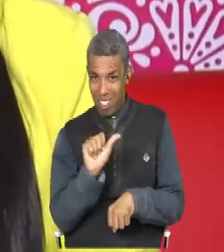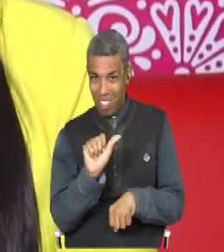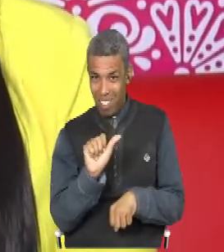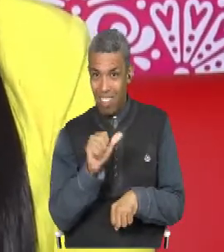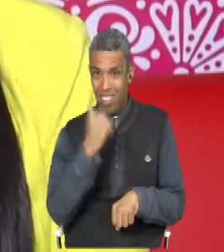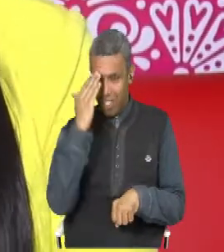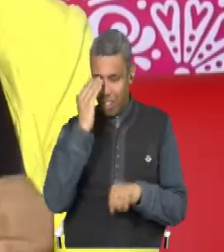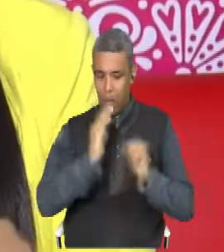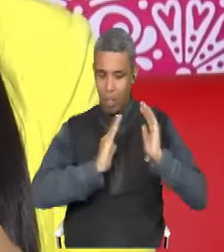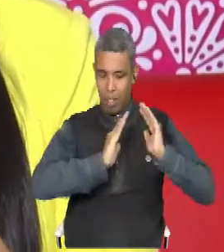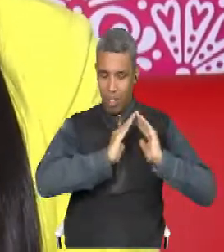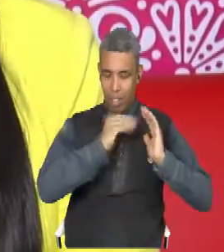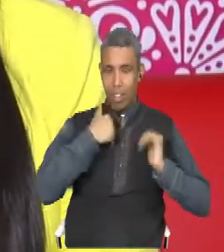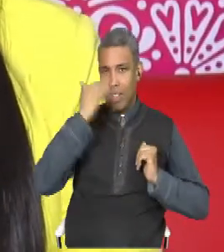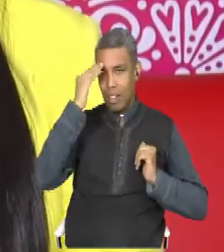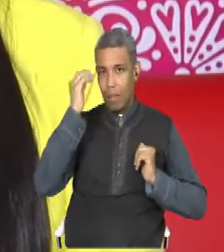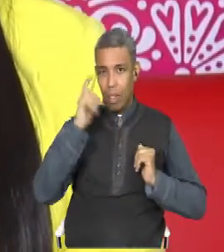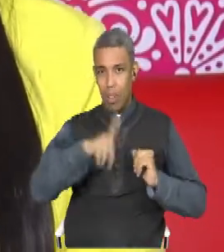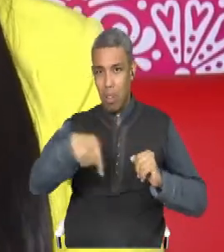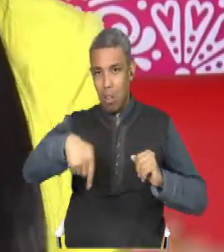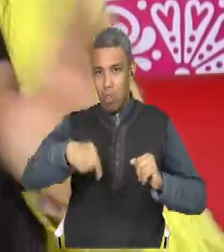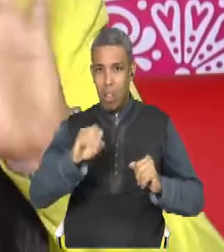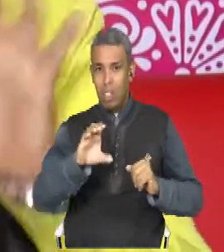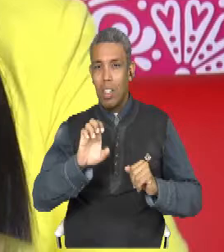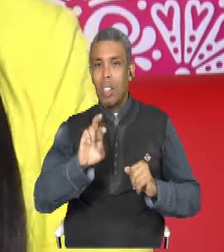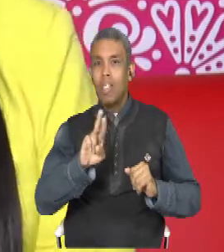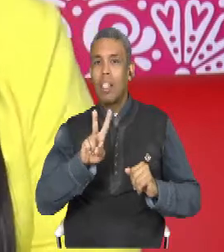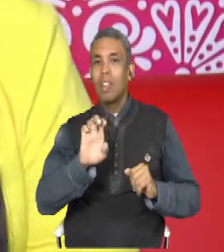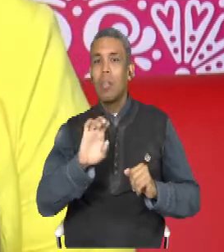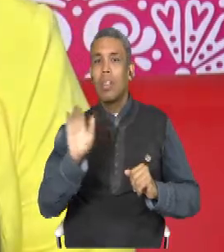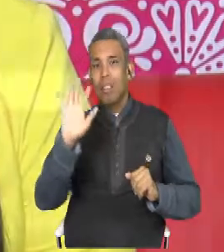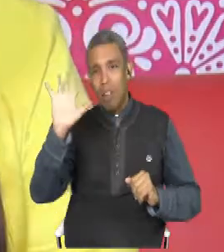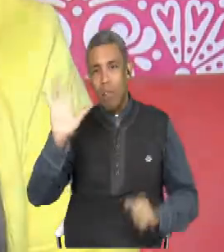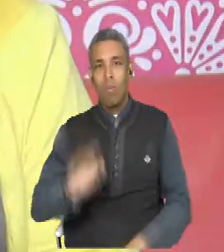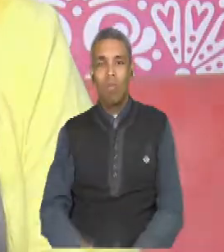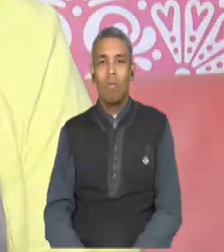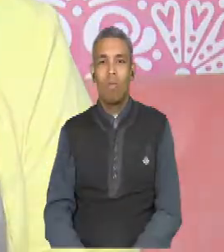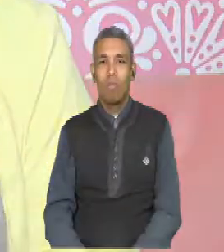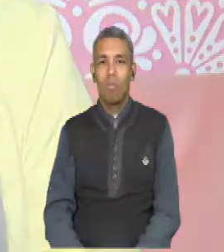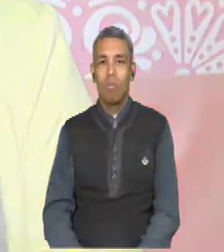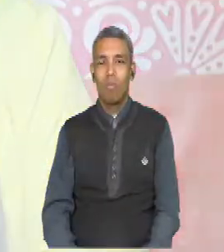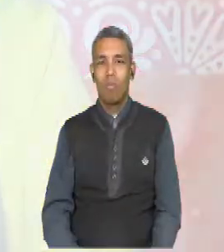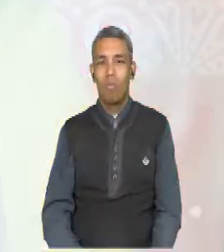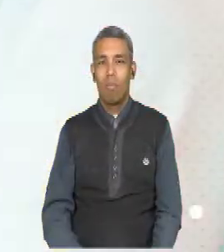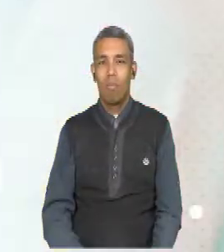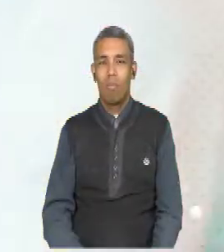Casa, por supuesto, hoy desde la cervecería, la Casa de los Artistas. Chao.